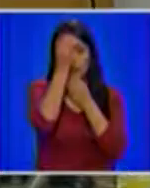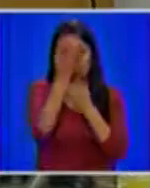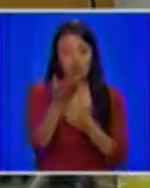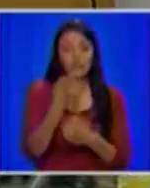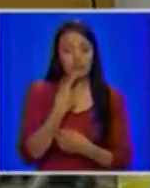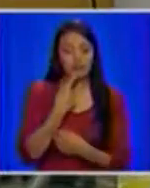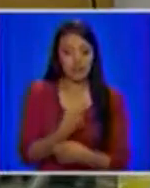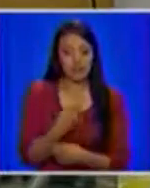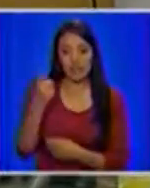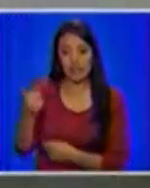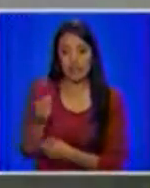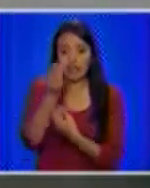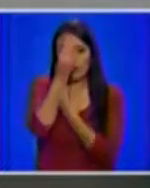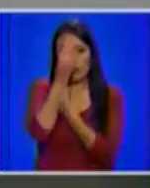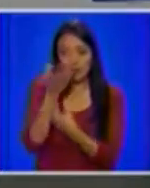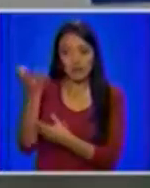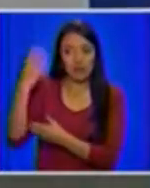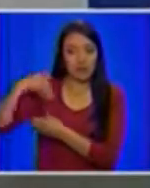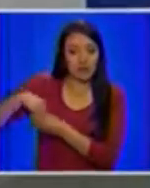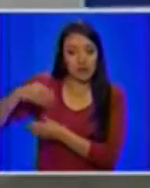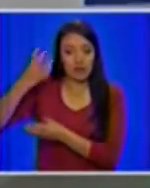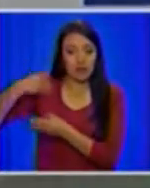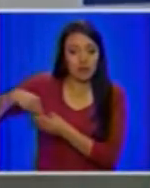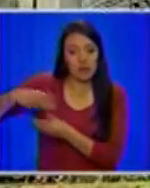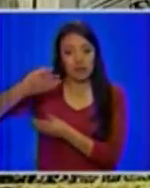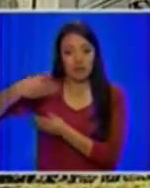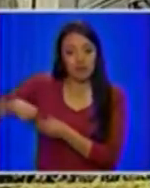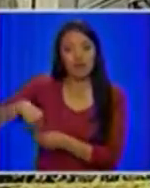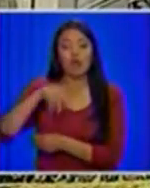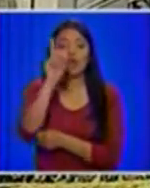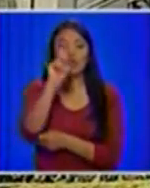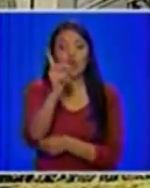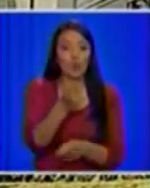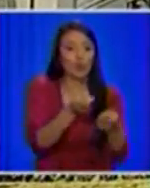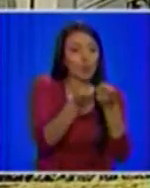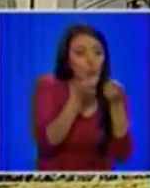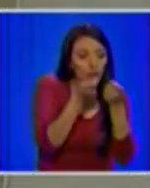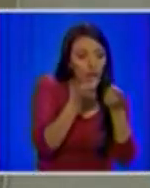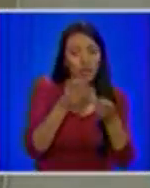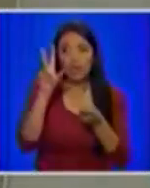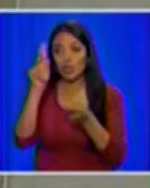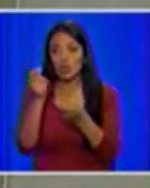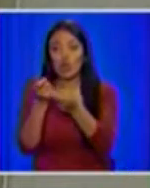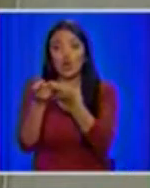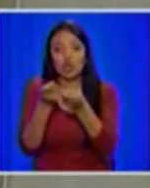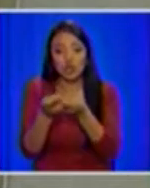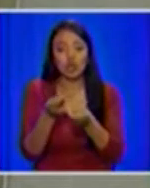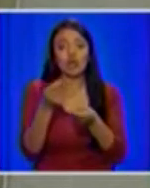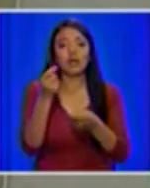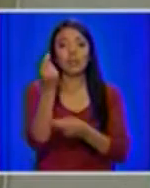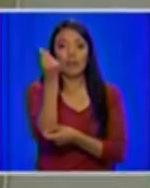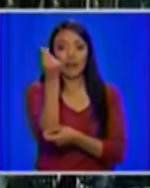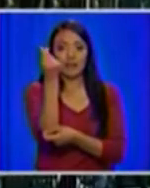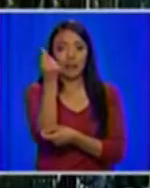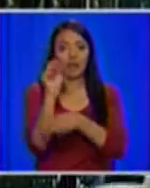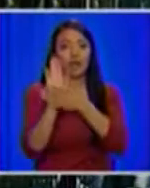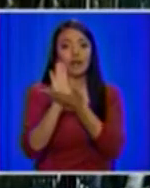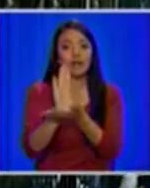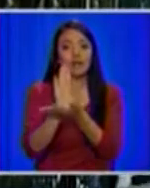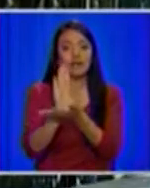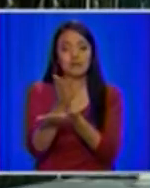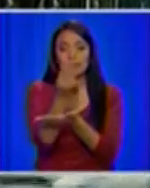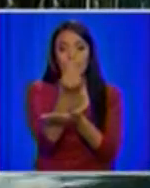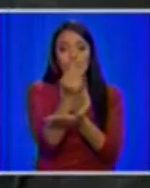señala que emitió de forma deliberada la vigilancia y control especialmente de los recursos del instituto ecuatoriano de seguridad social iess